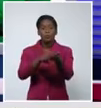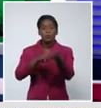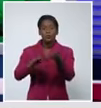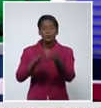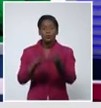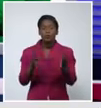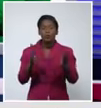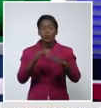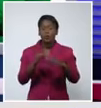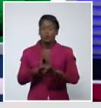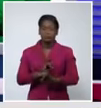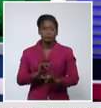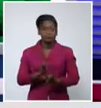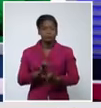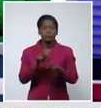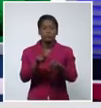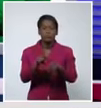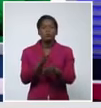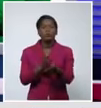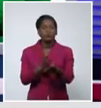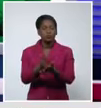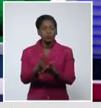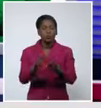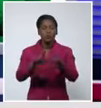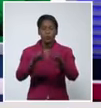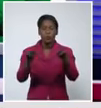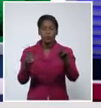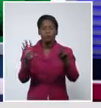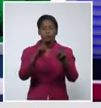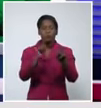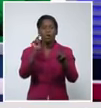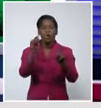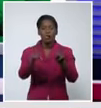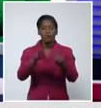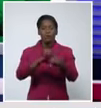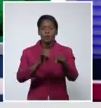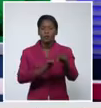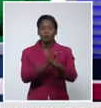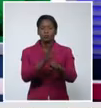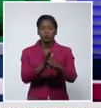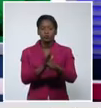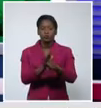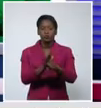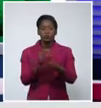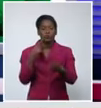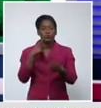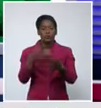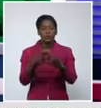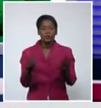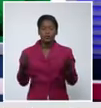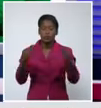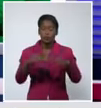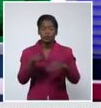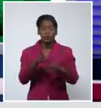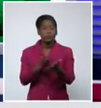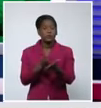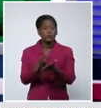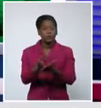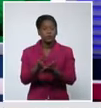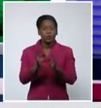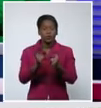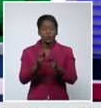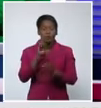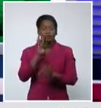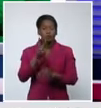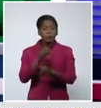que nuestra población se confíe, que es lo que no queremos en ningún momento. Que sigan viendo como un gran